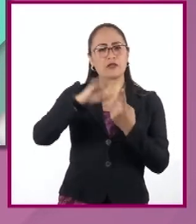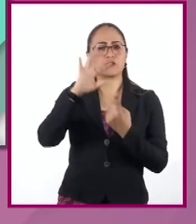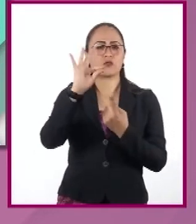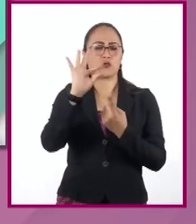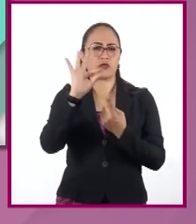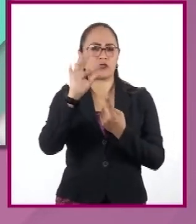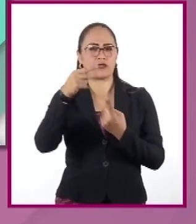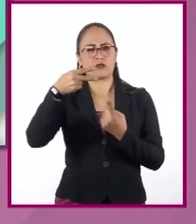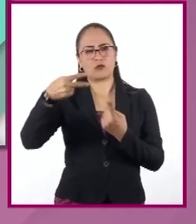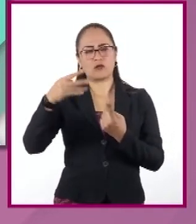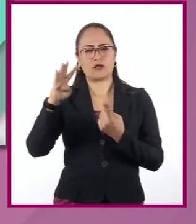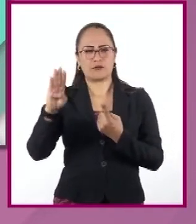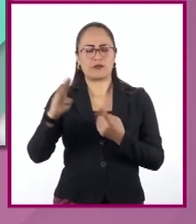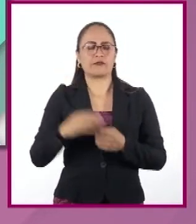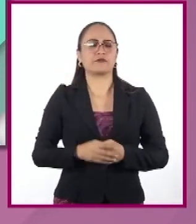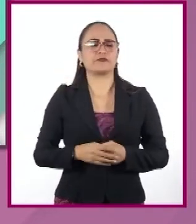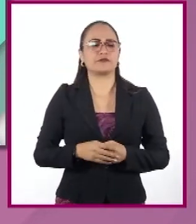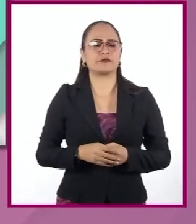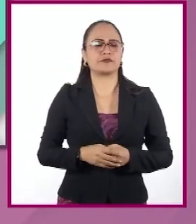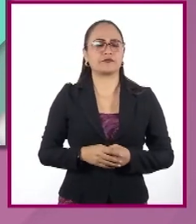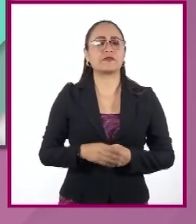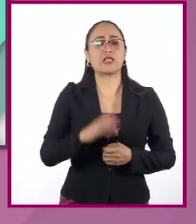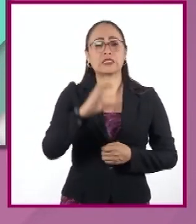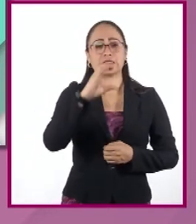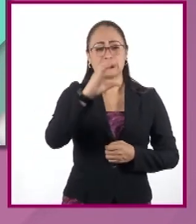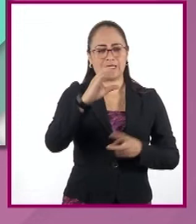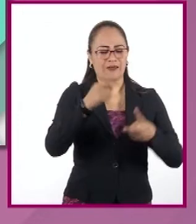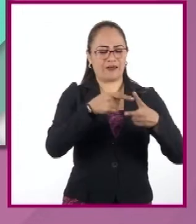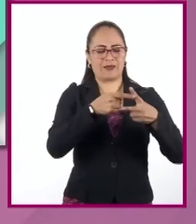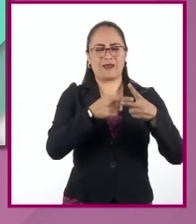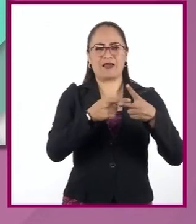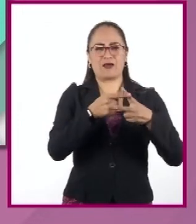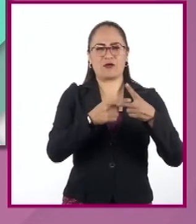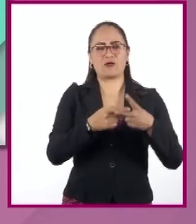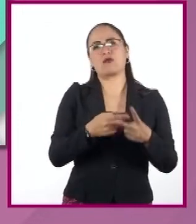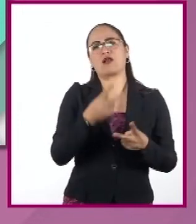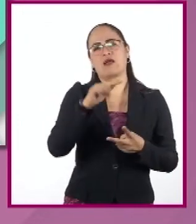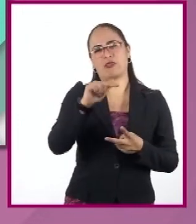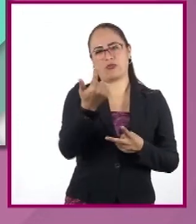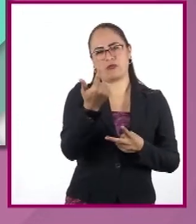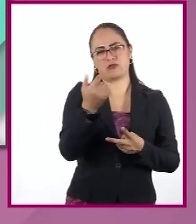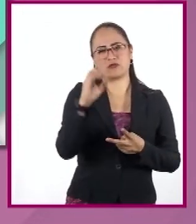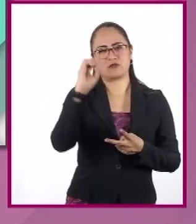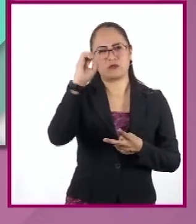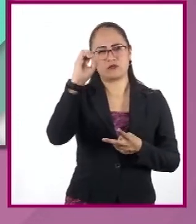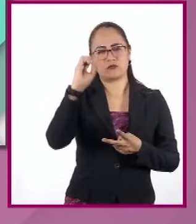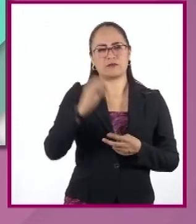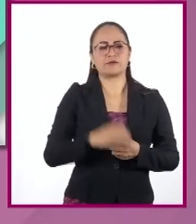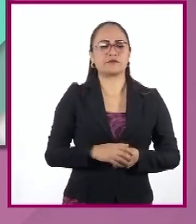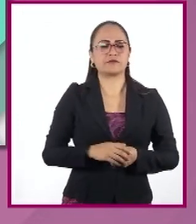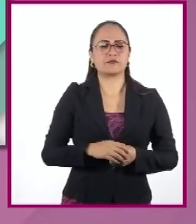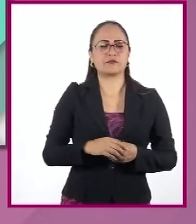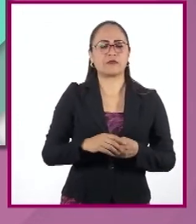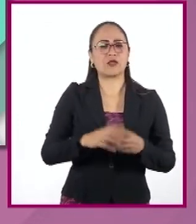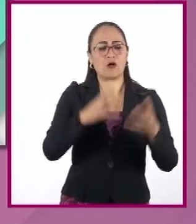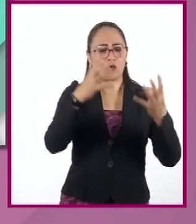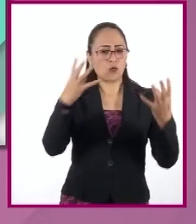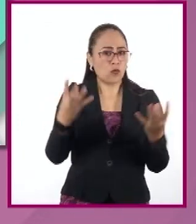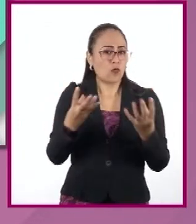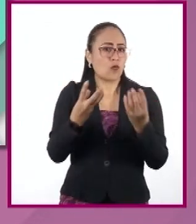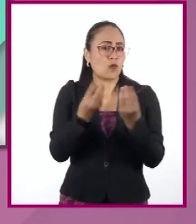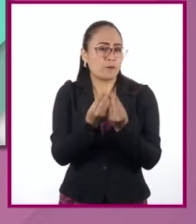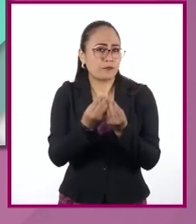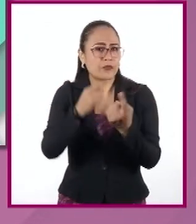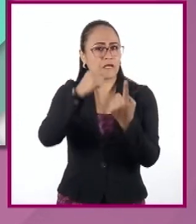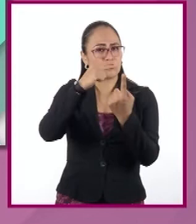40. La medida del ángulo C es igual a 12 grados. La suma de los ángulos